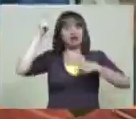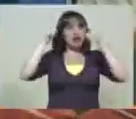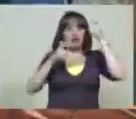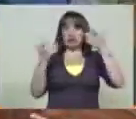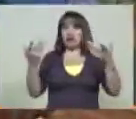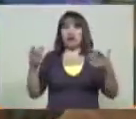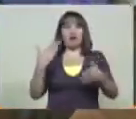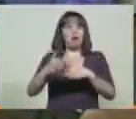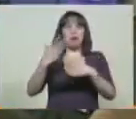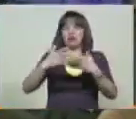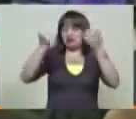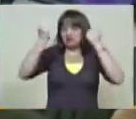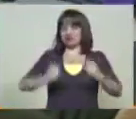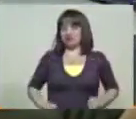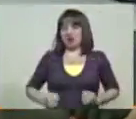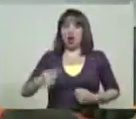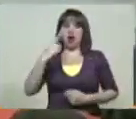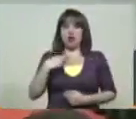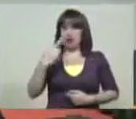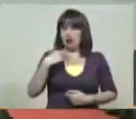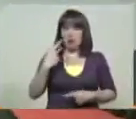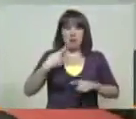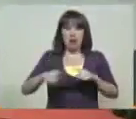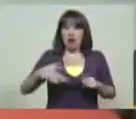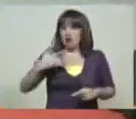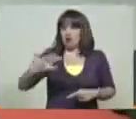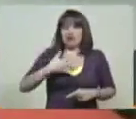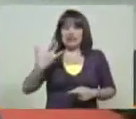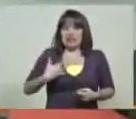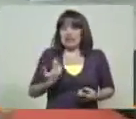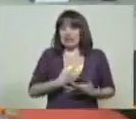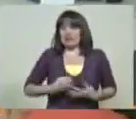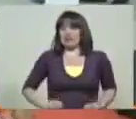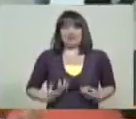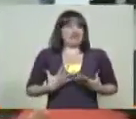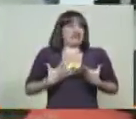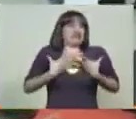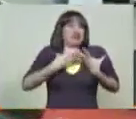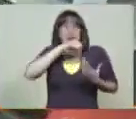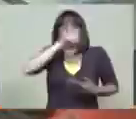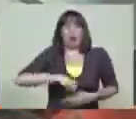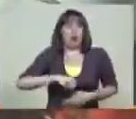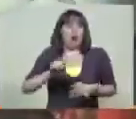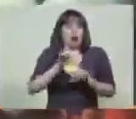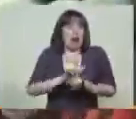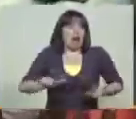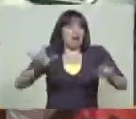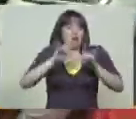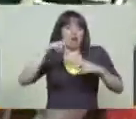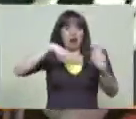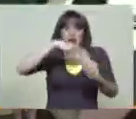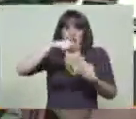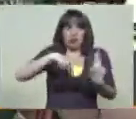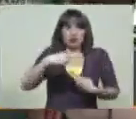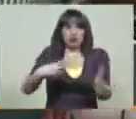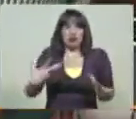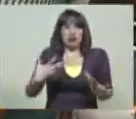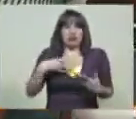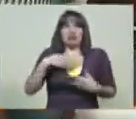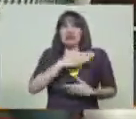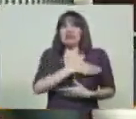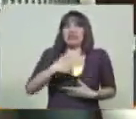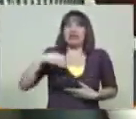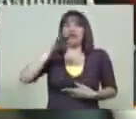rojo rojitos el que no sienta la pasión por la patria el amor por la revolución el deseo del futuro